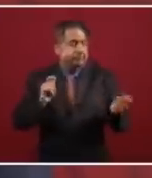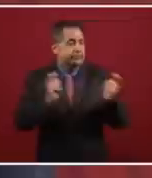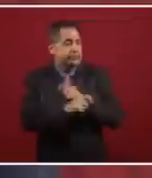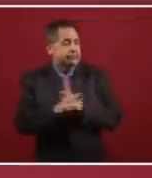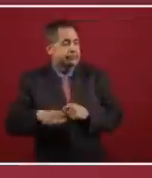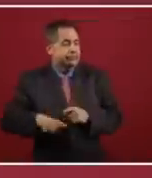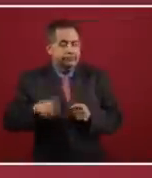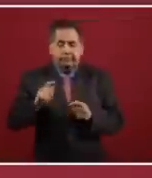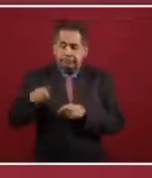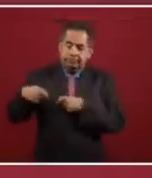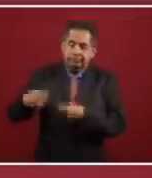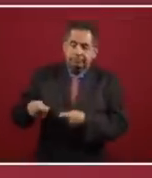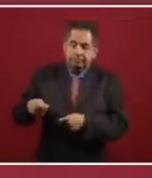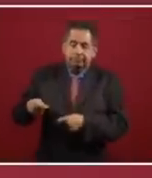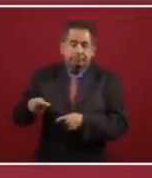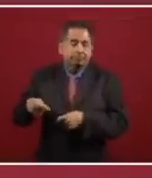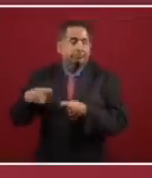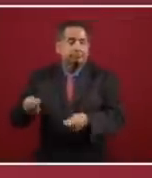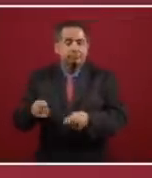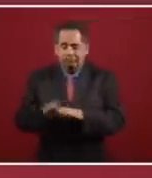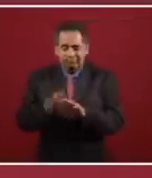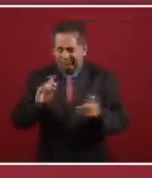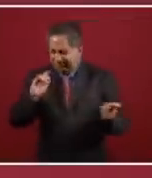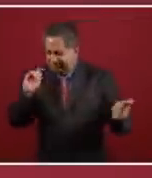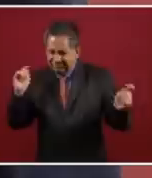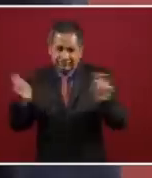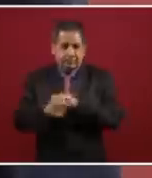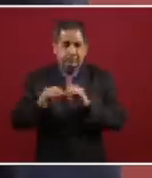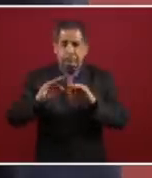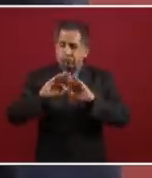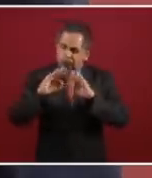gobierno, esto es un cambio de régimen,